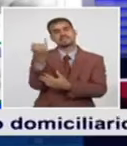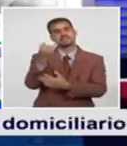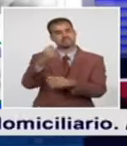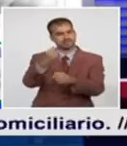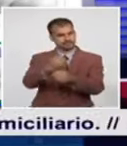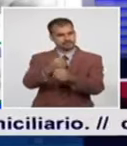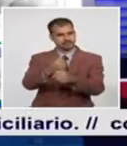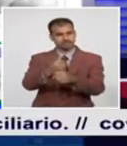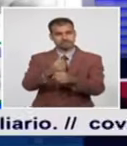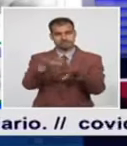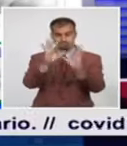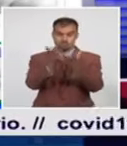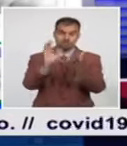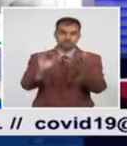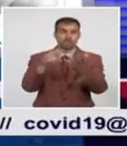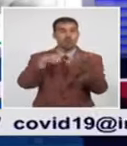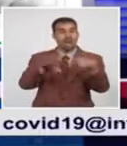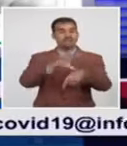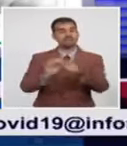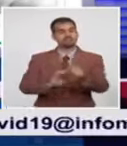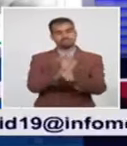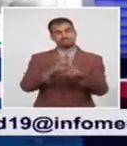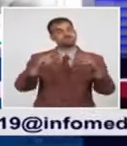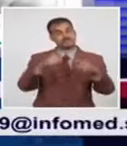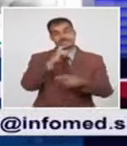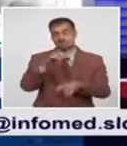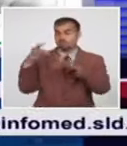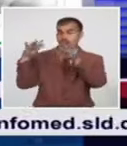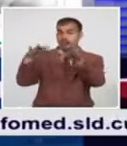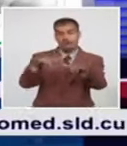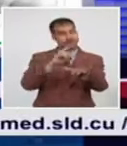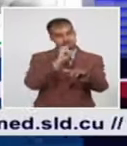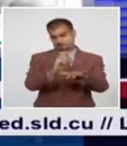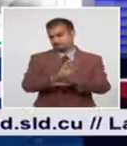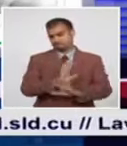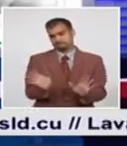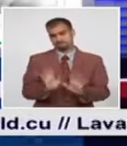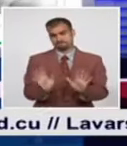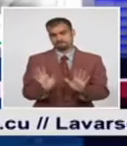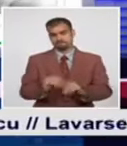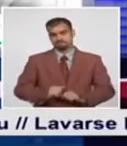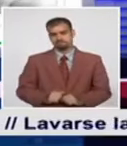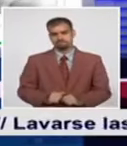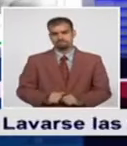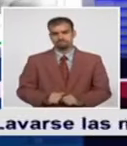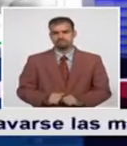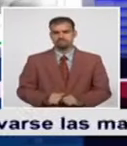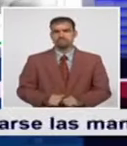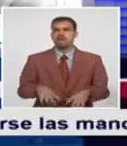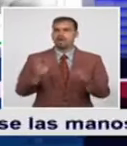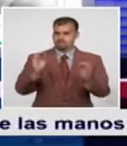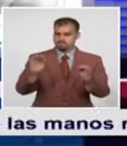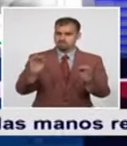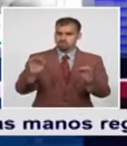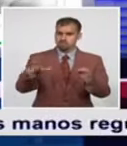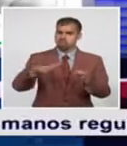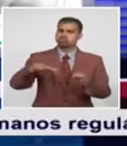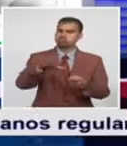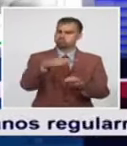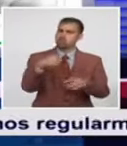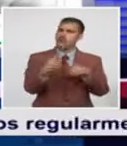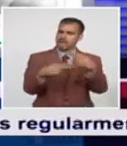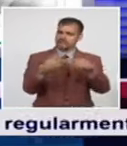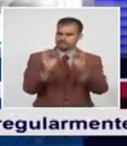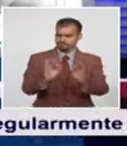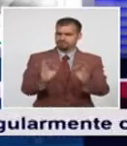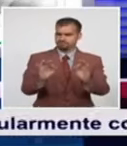COVID-19 impide otra vez festejar esta fecha en plazas y sitios históricos, pero la celebración se traslada al escenario virtual con una clave